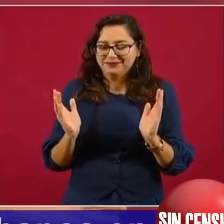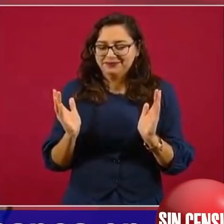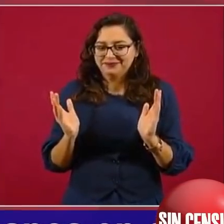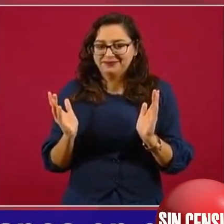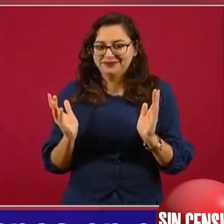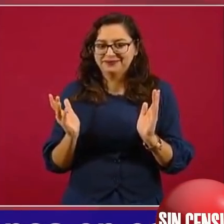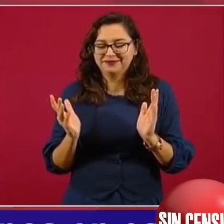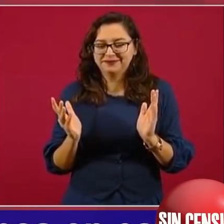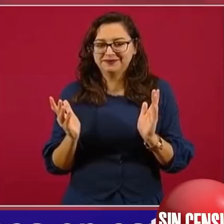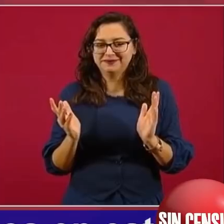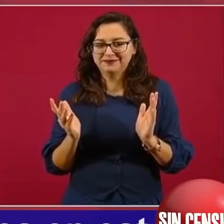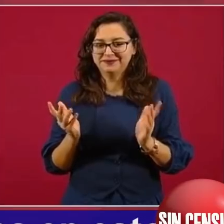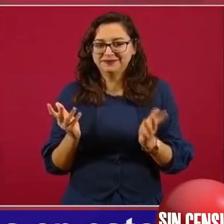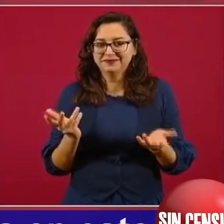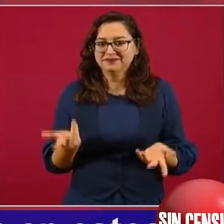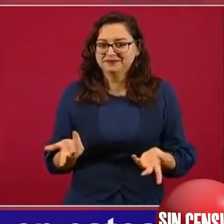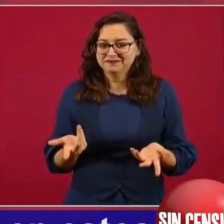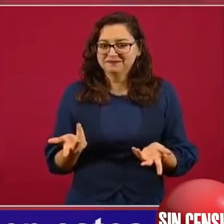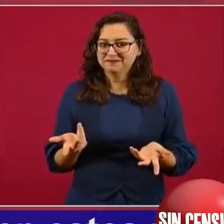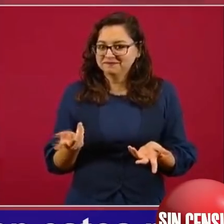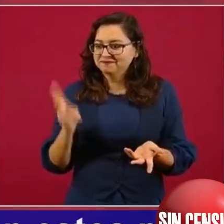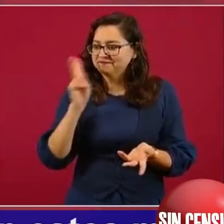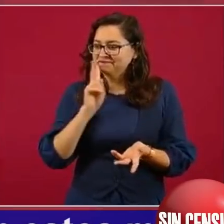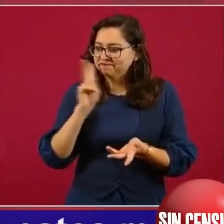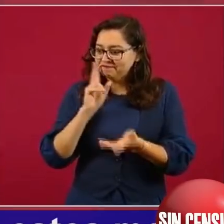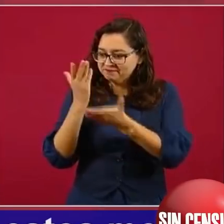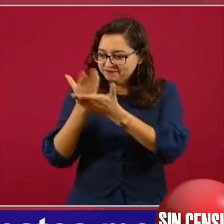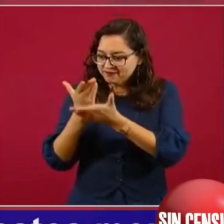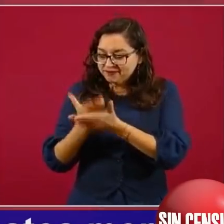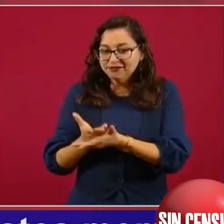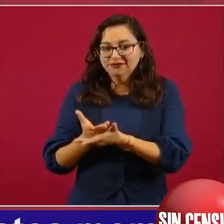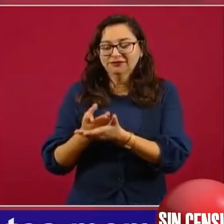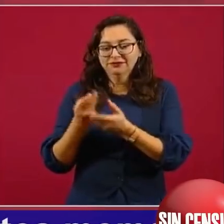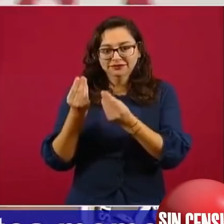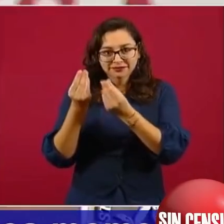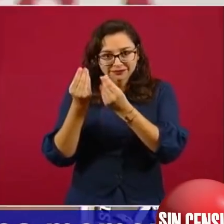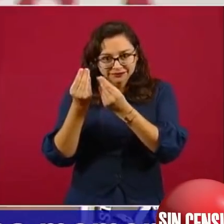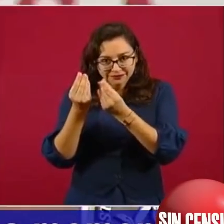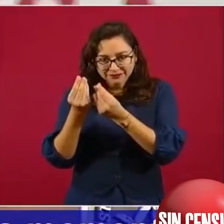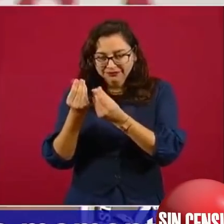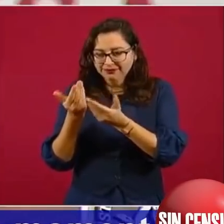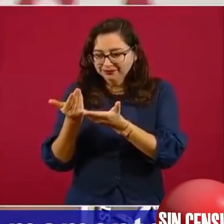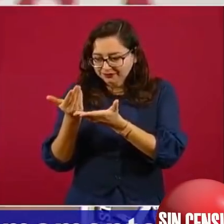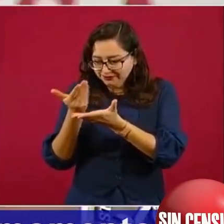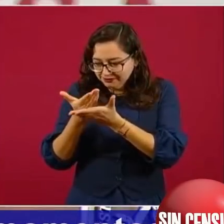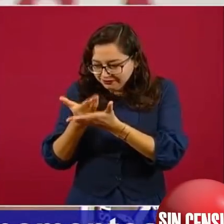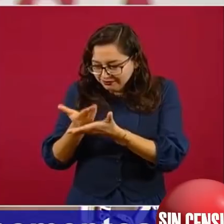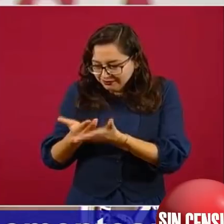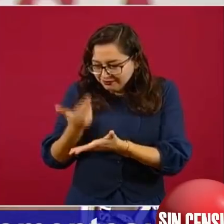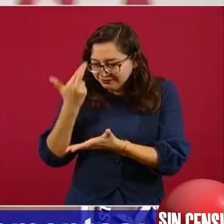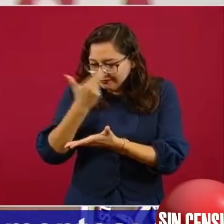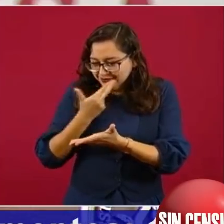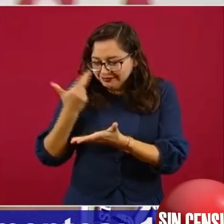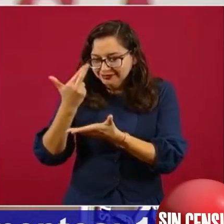se habló de que las pruebas que había que hacerle al dinero, entre las pruebas